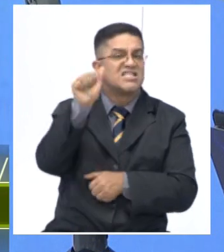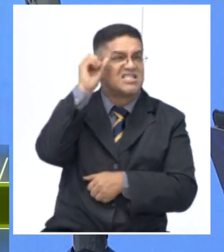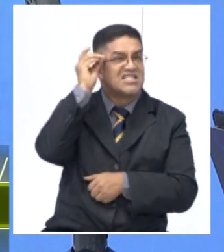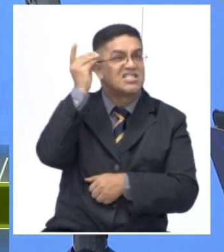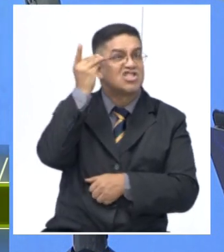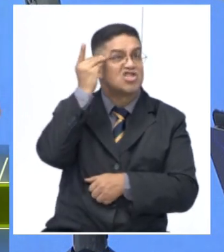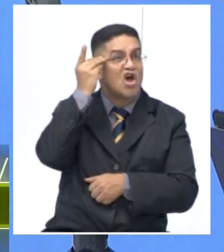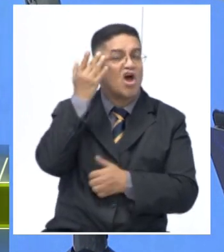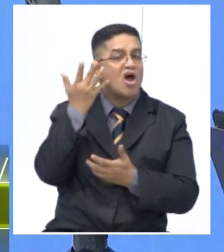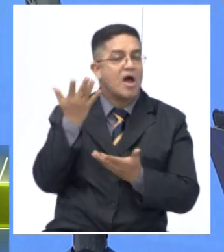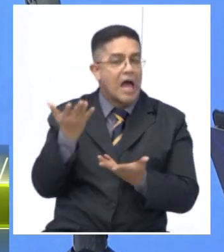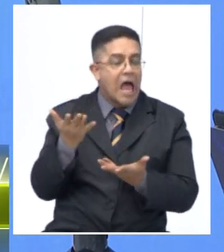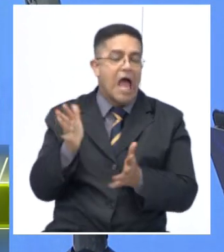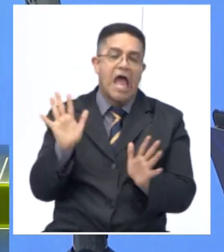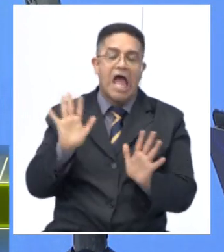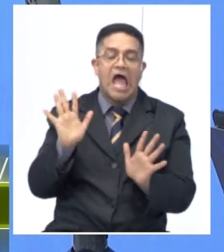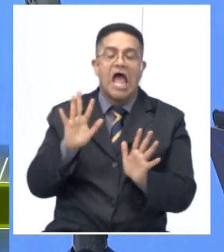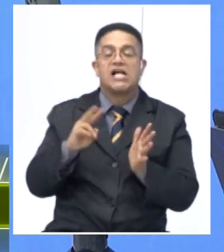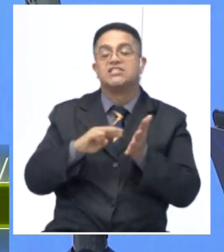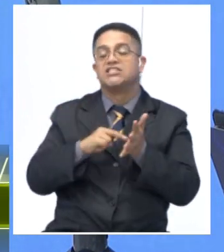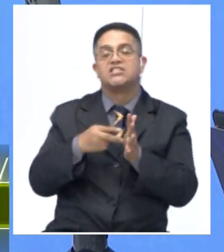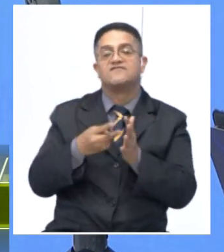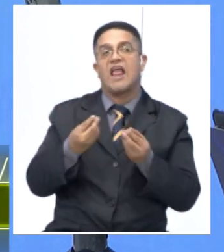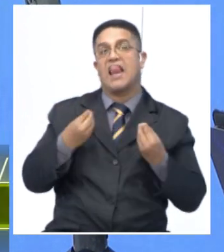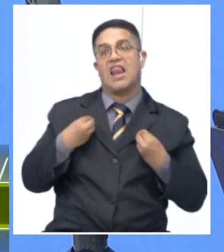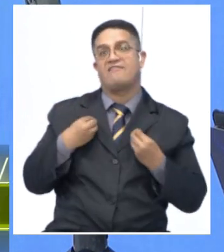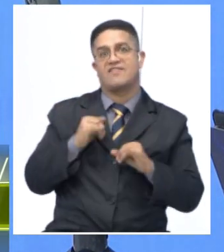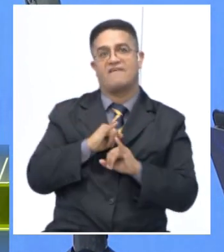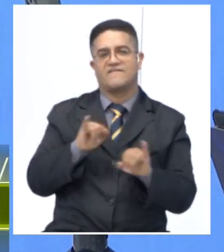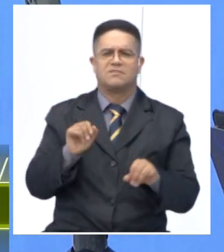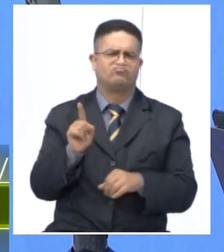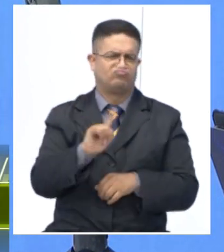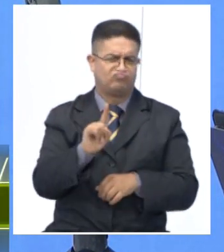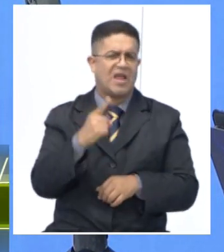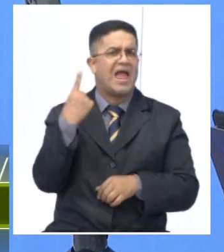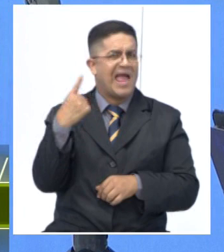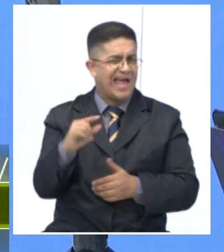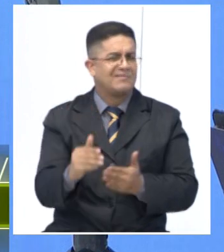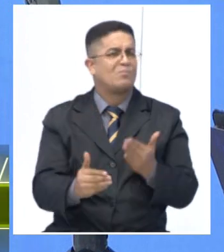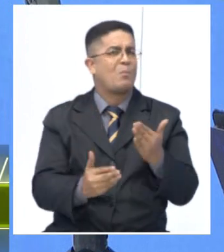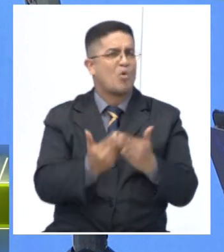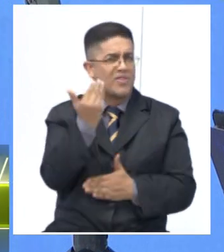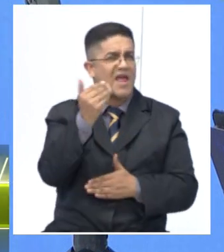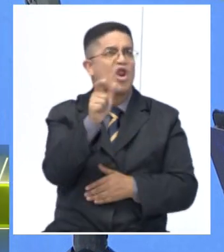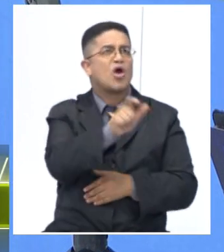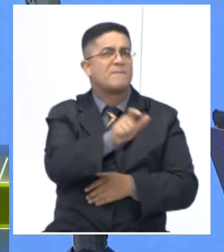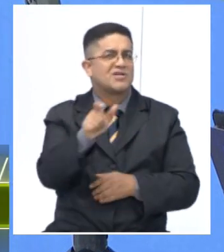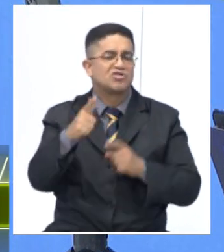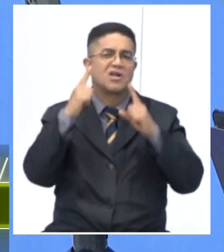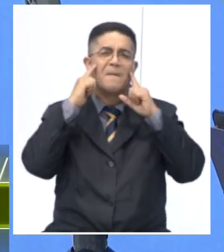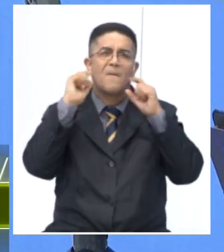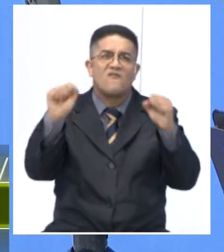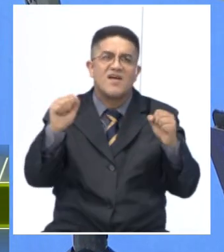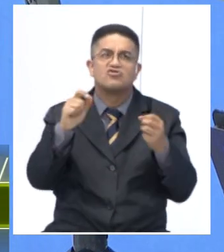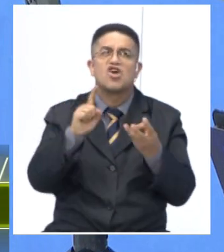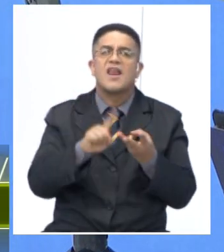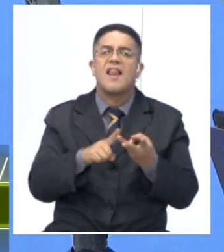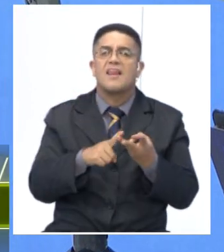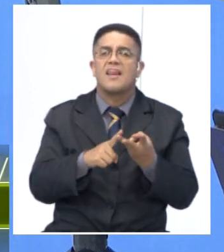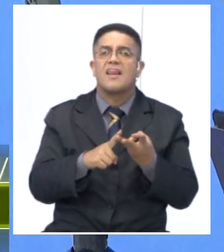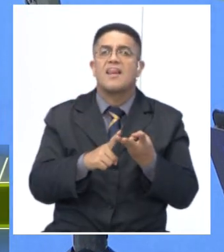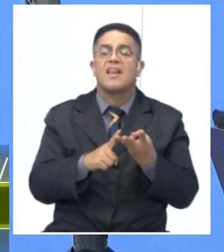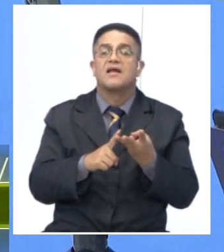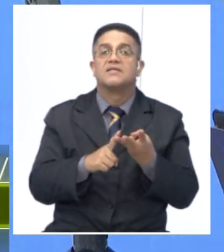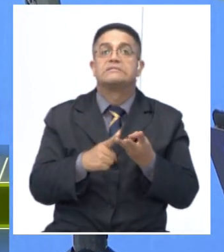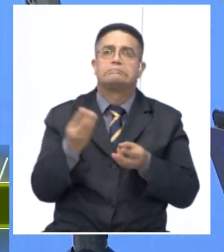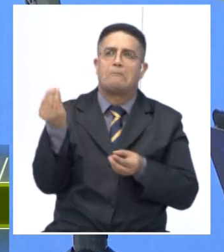era como que hasta aquí, y no. Hoy en día tenemos modelos profesionales, Sí, actores, y cada vez